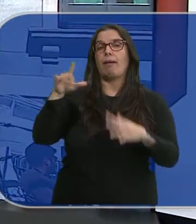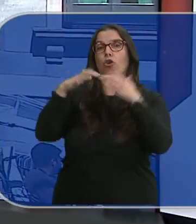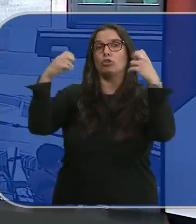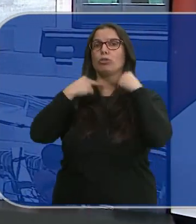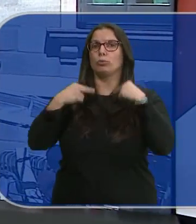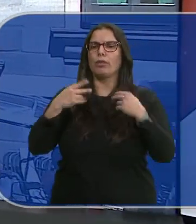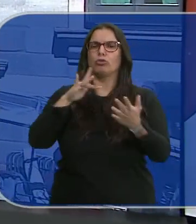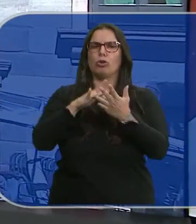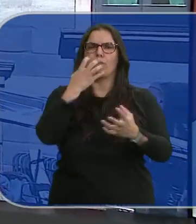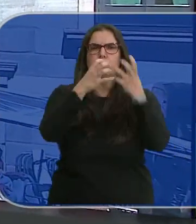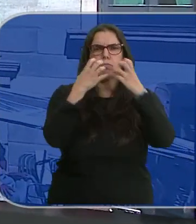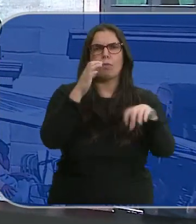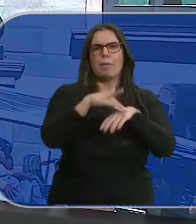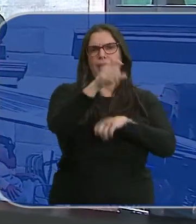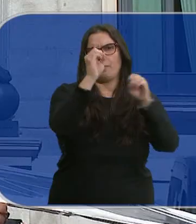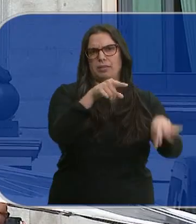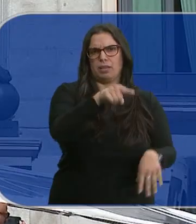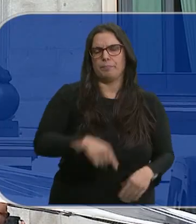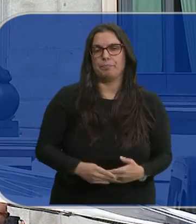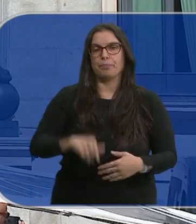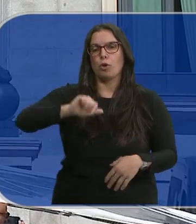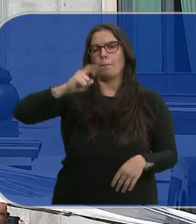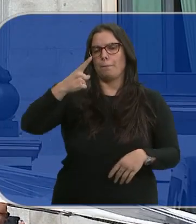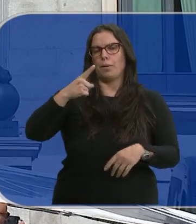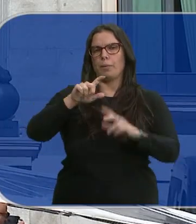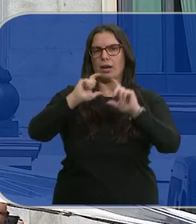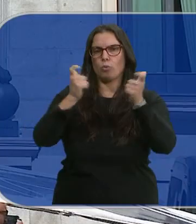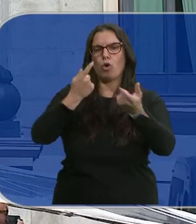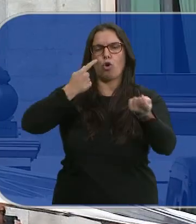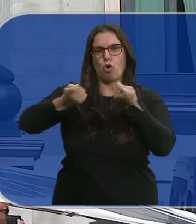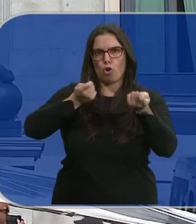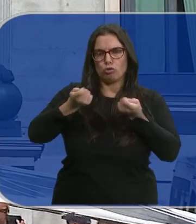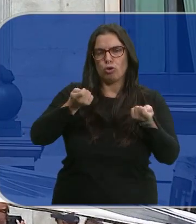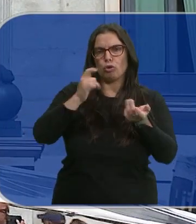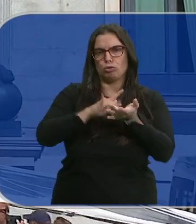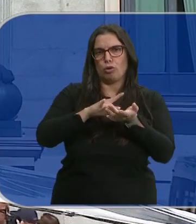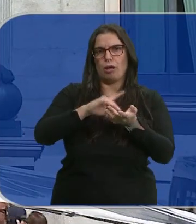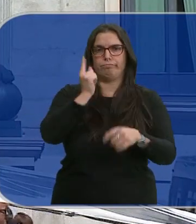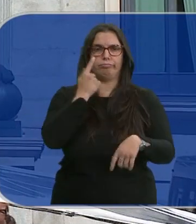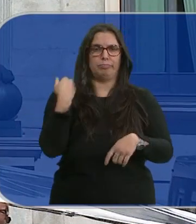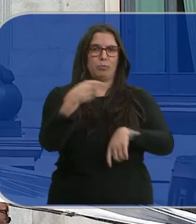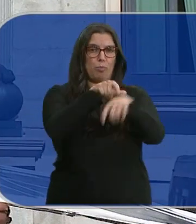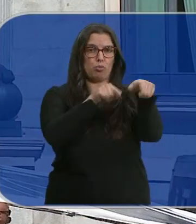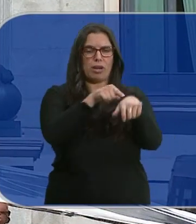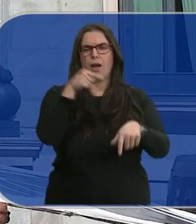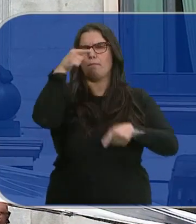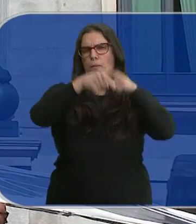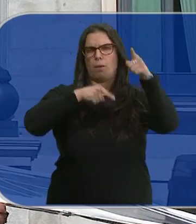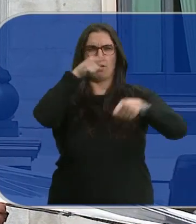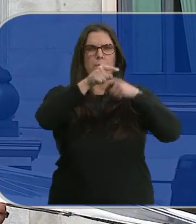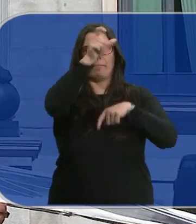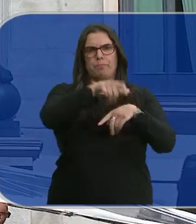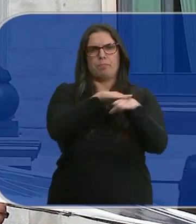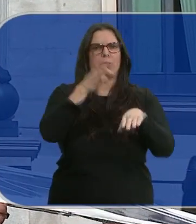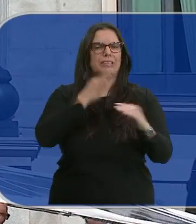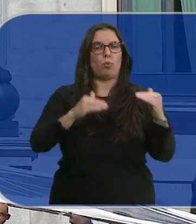Cano. Sí, en esta primera sesión de control tras el escándalo de las pulseras antimaltrato, Ana Redondo ha sido el foco de las críticas de